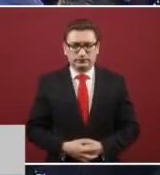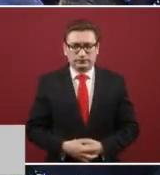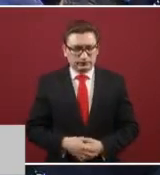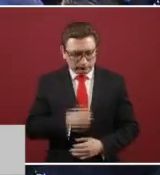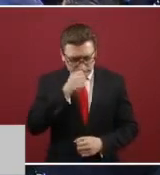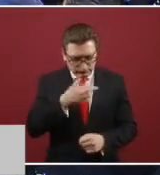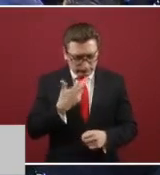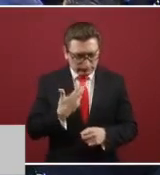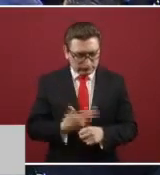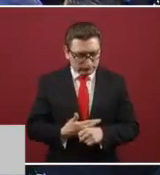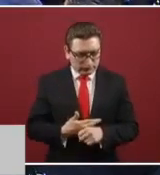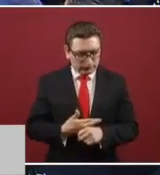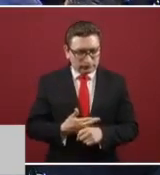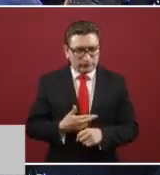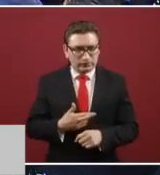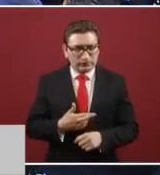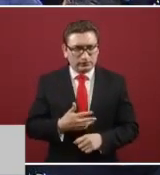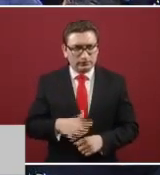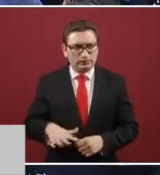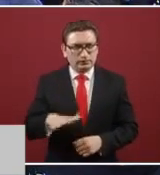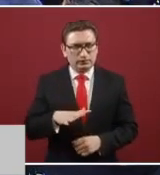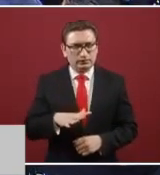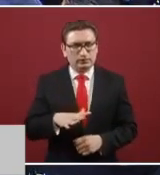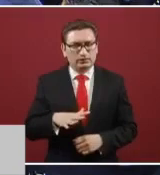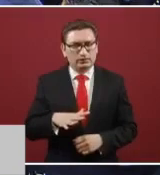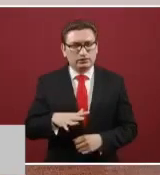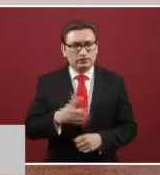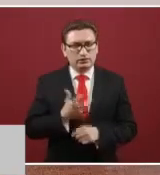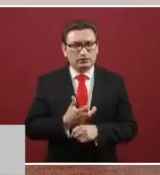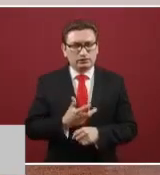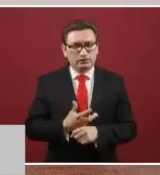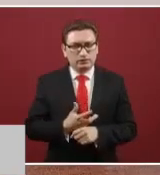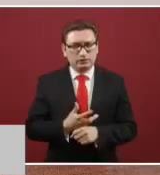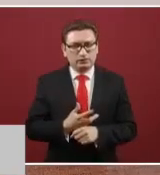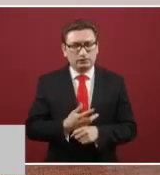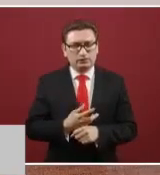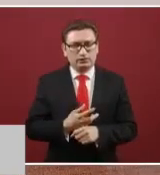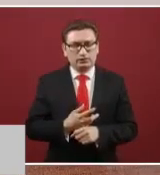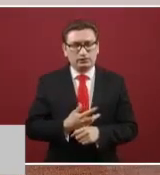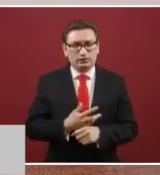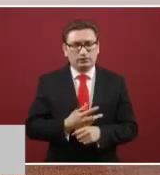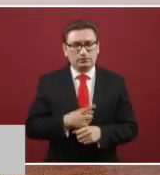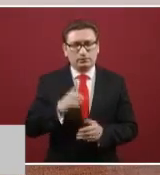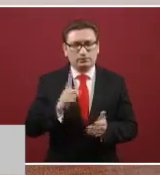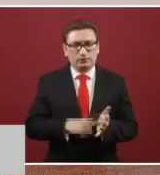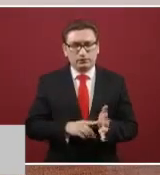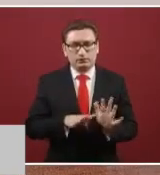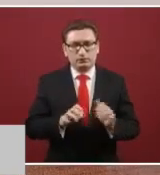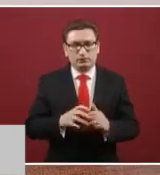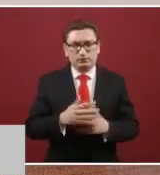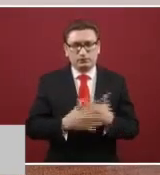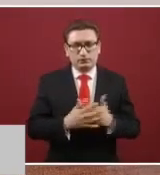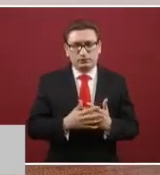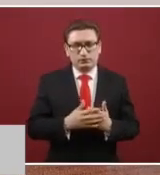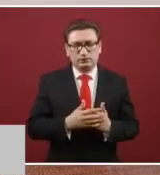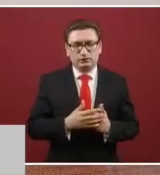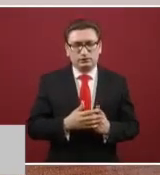Secretario de Estado norteamericano del 15 al 20, de 1915. La frase